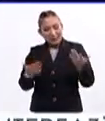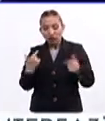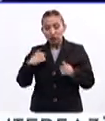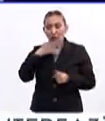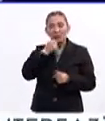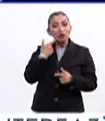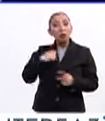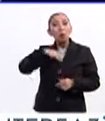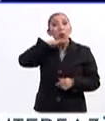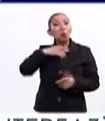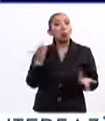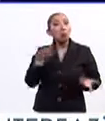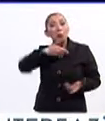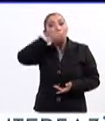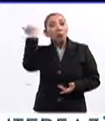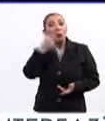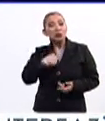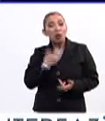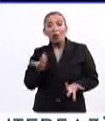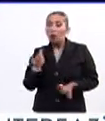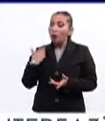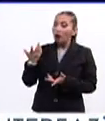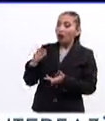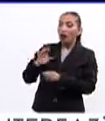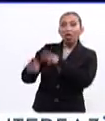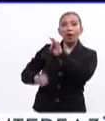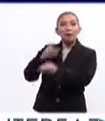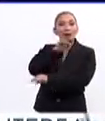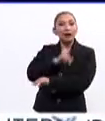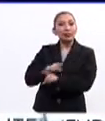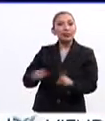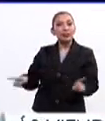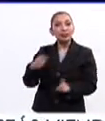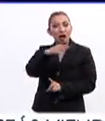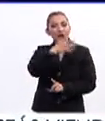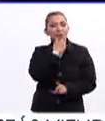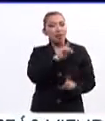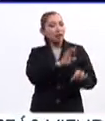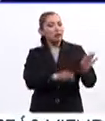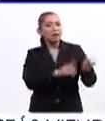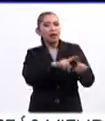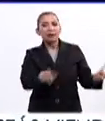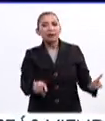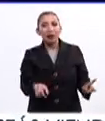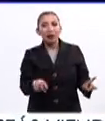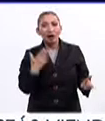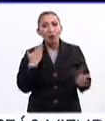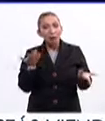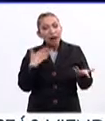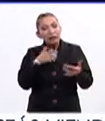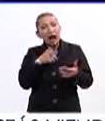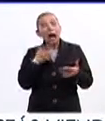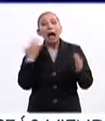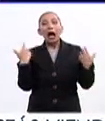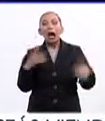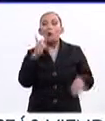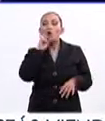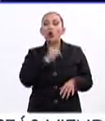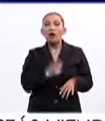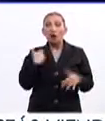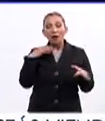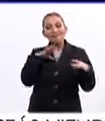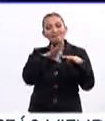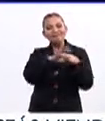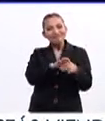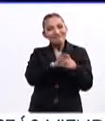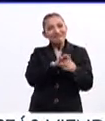como varones no nos damos cuenta cuando tratamos de manera distinta a las mujeres que a los hombres, y entonces nos vuelven más empáticos. Desarrollar